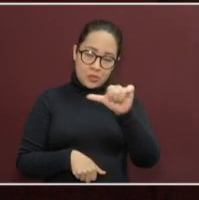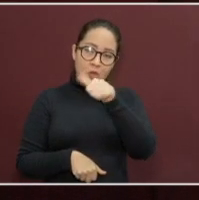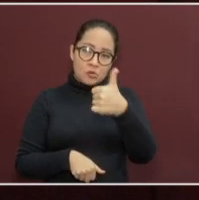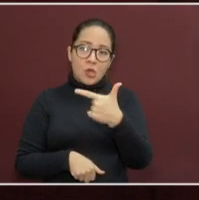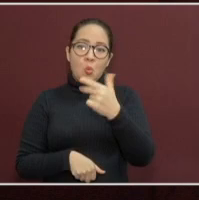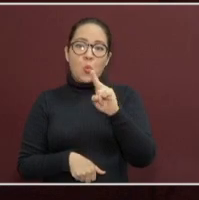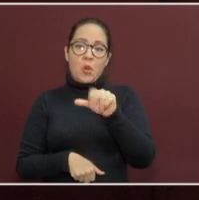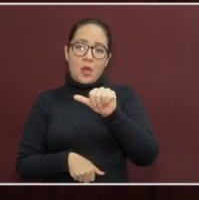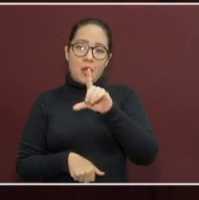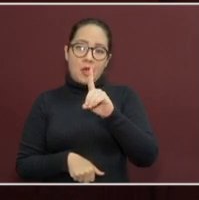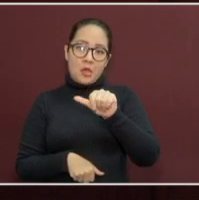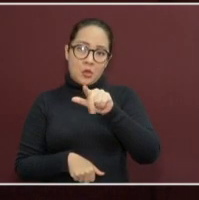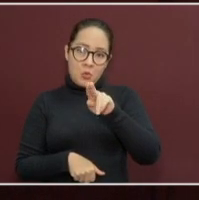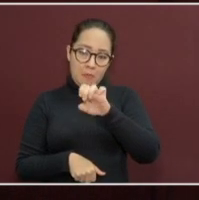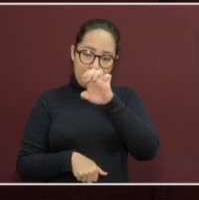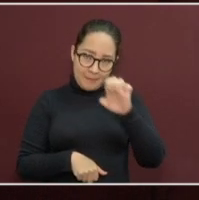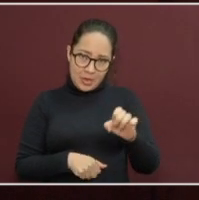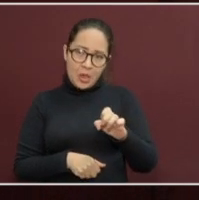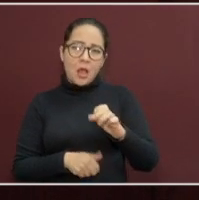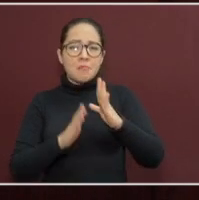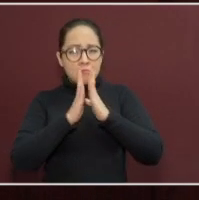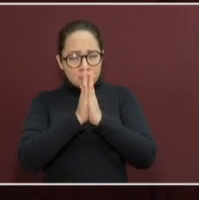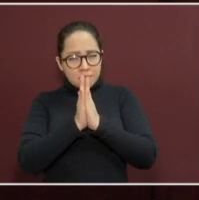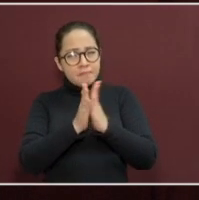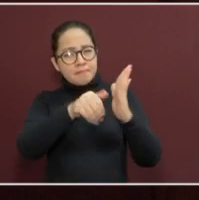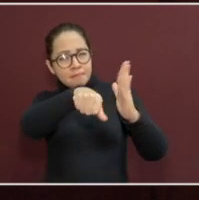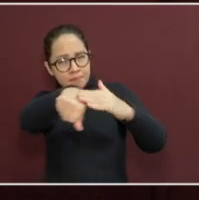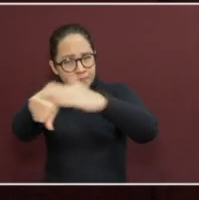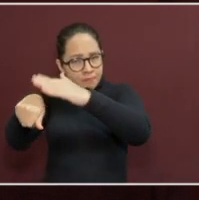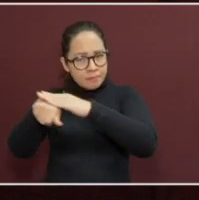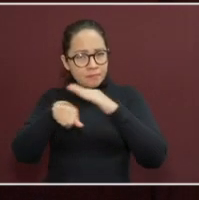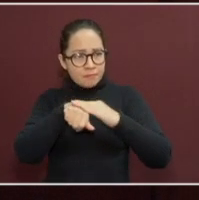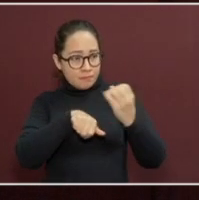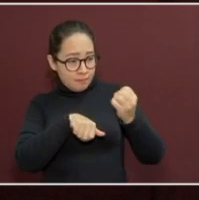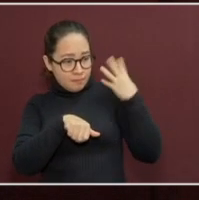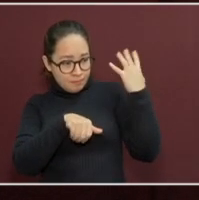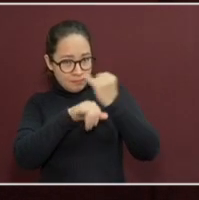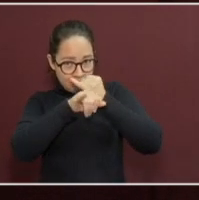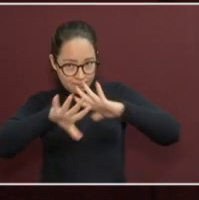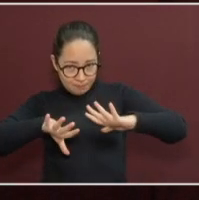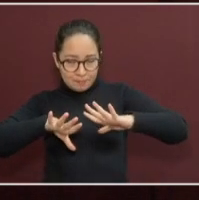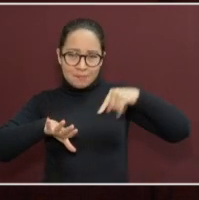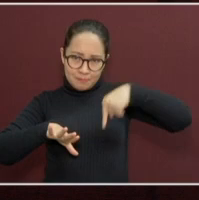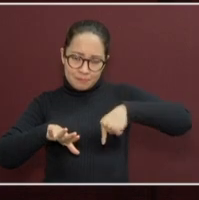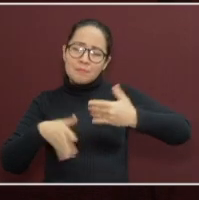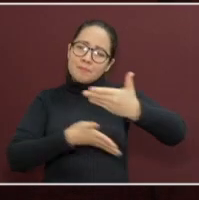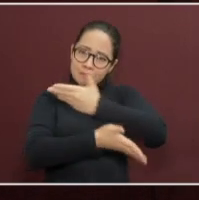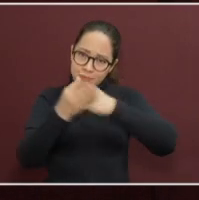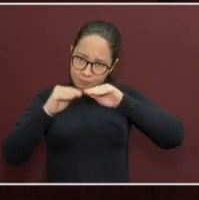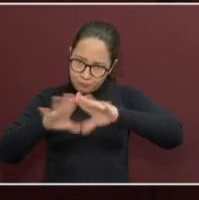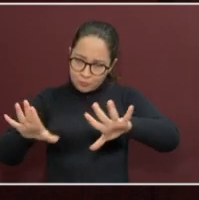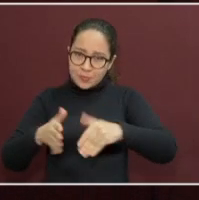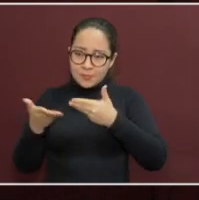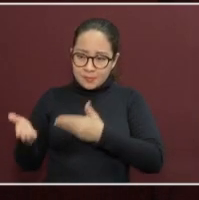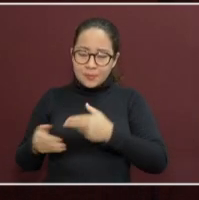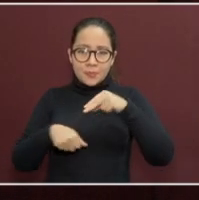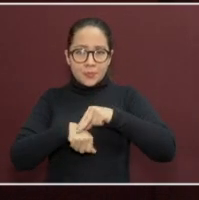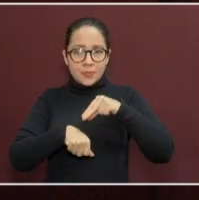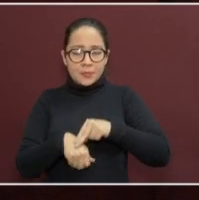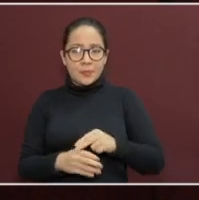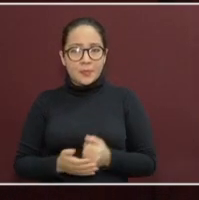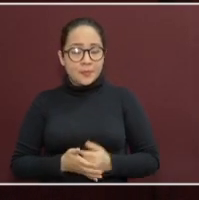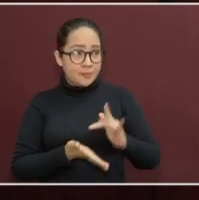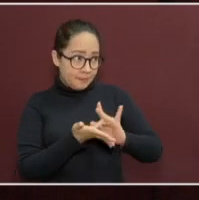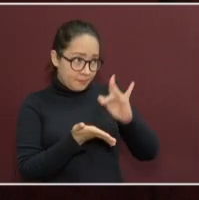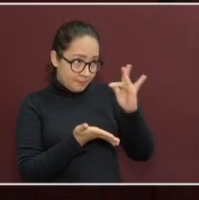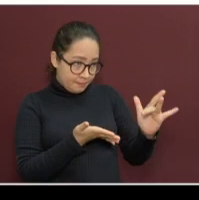los invitamos para que compartan esta información adelante doctor espejo gracias secretario buenas